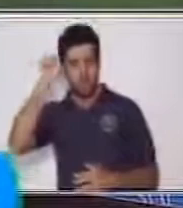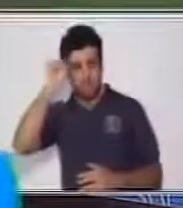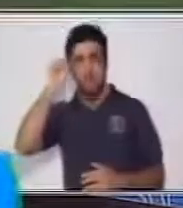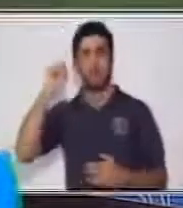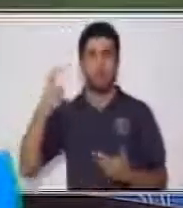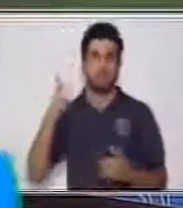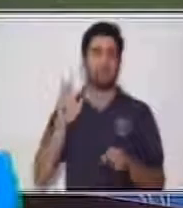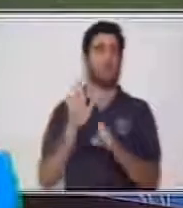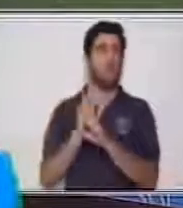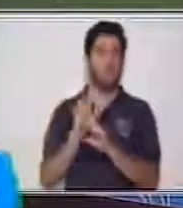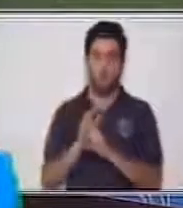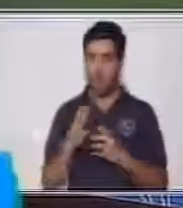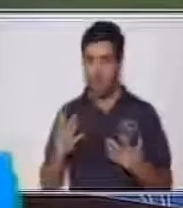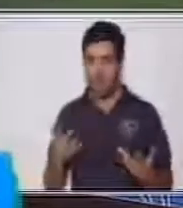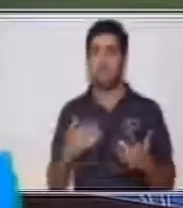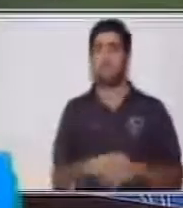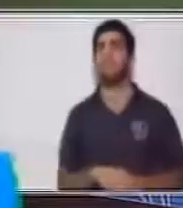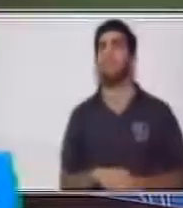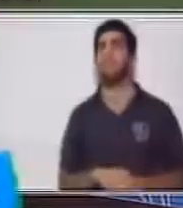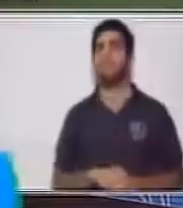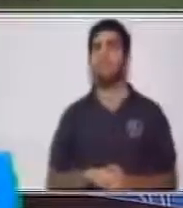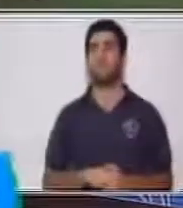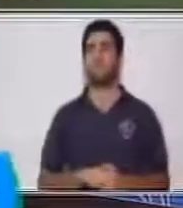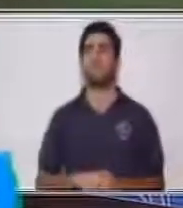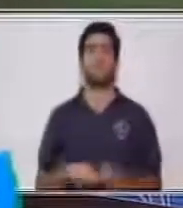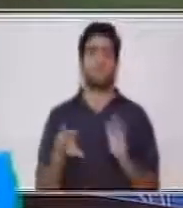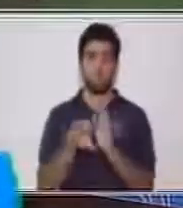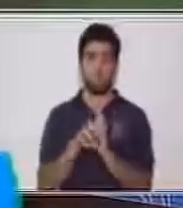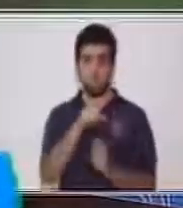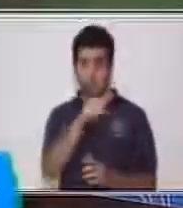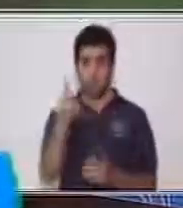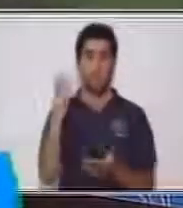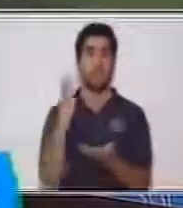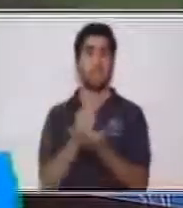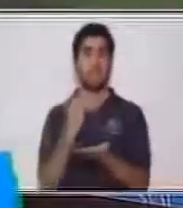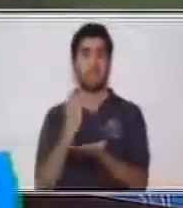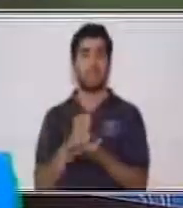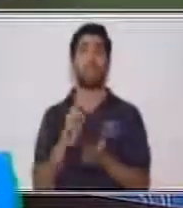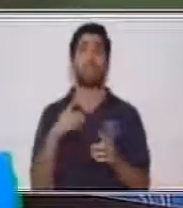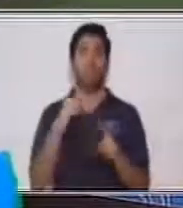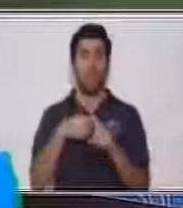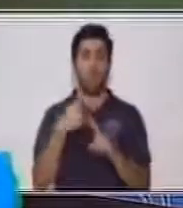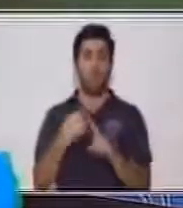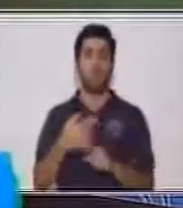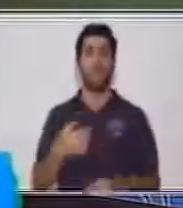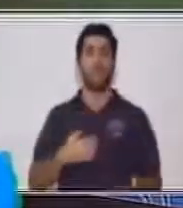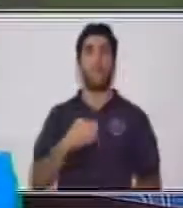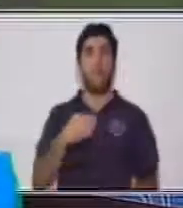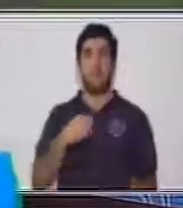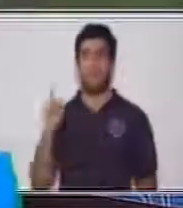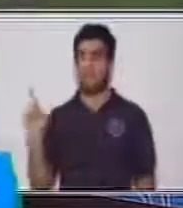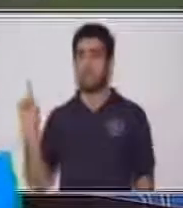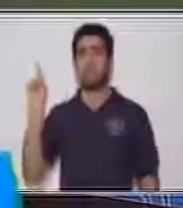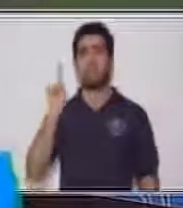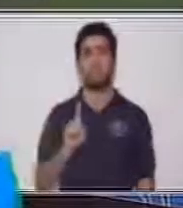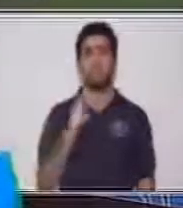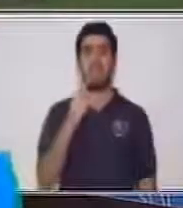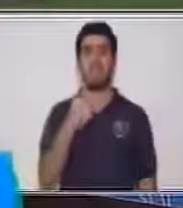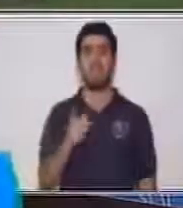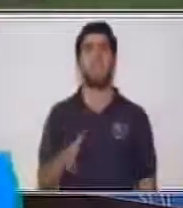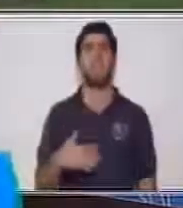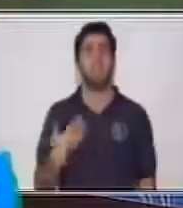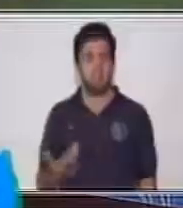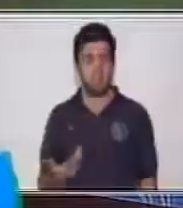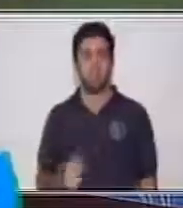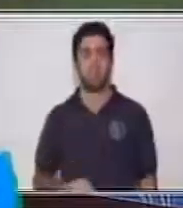Por ejemplo, si a ustedes en la escuela, cuando llega su maestra, ¿qué es lo primero que les dice? A los que estudian